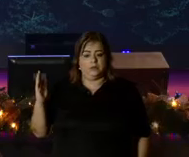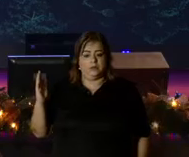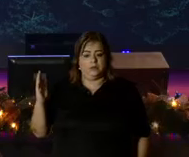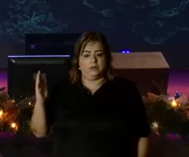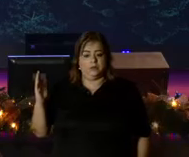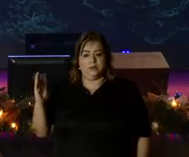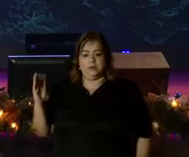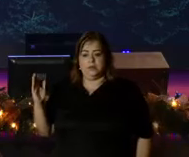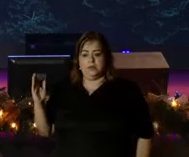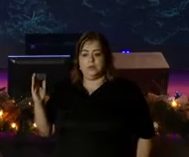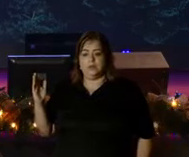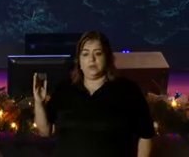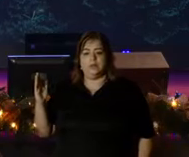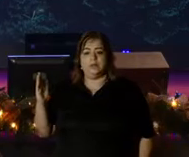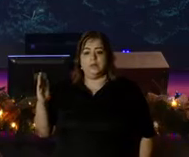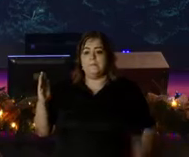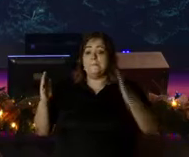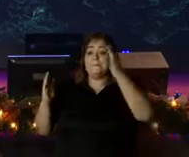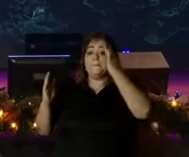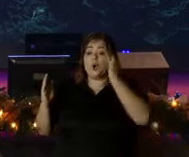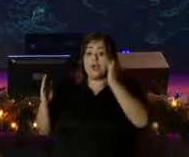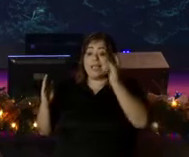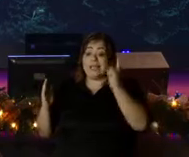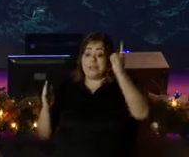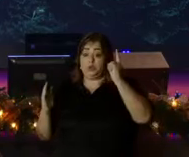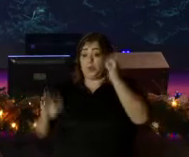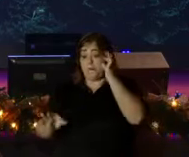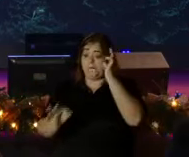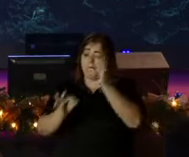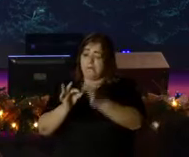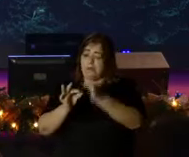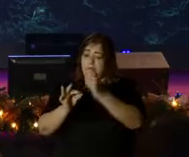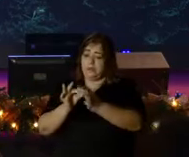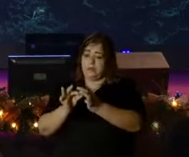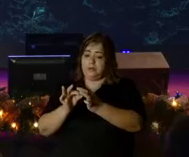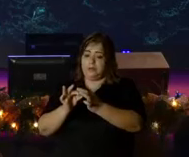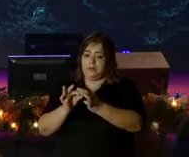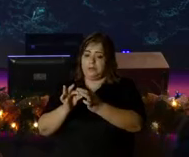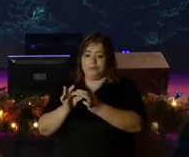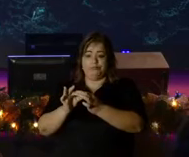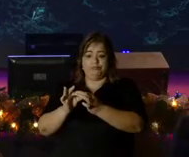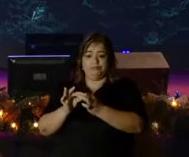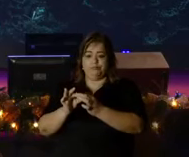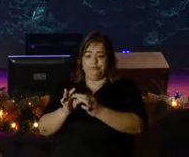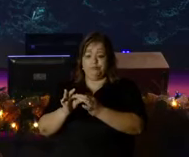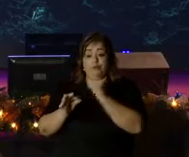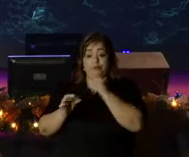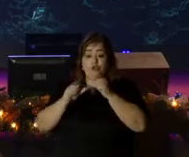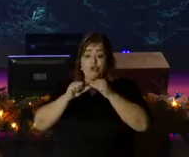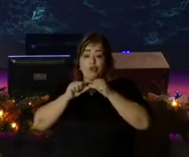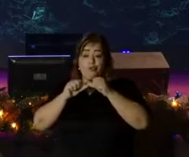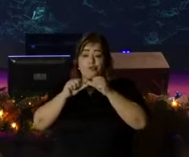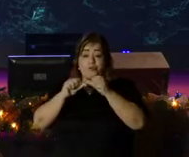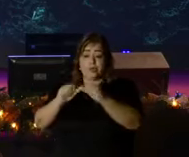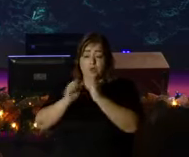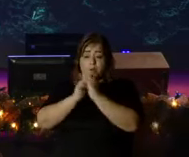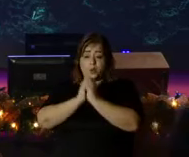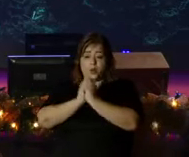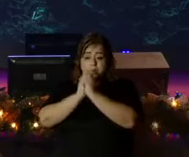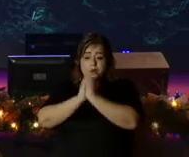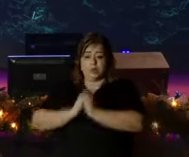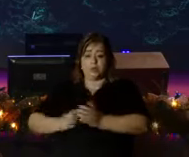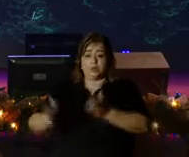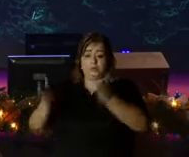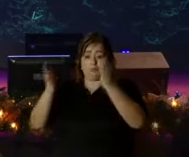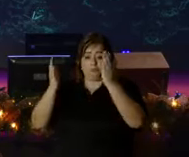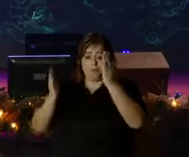Gracias por ser tan fiel. No nos hemos rehusado a adorarte. Y aquí